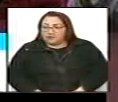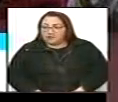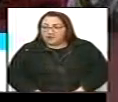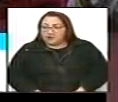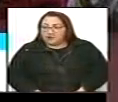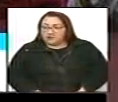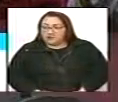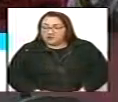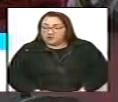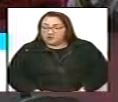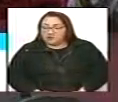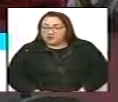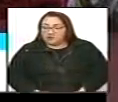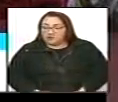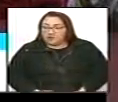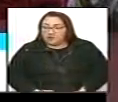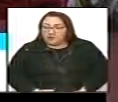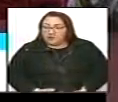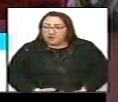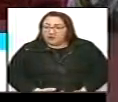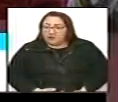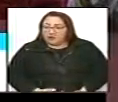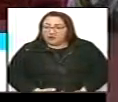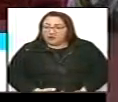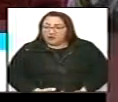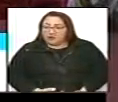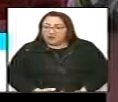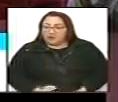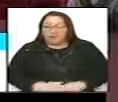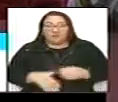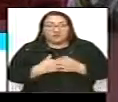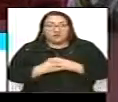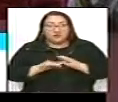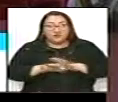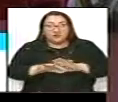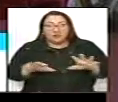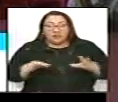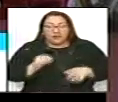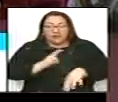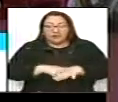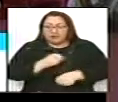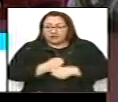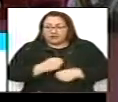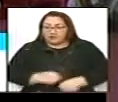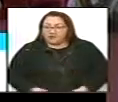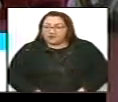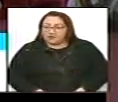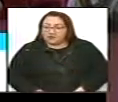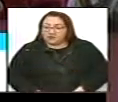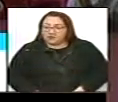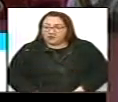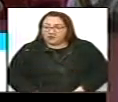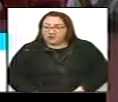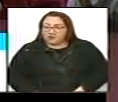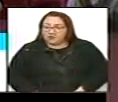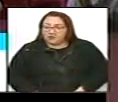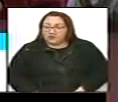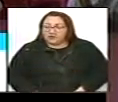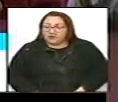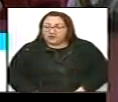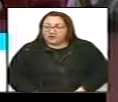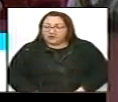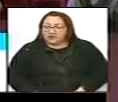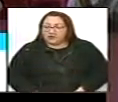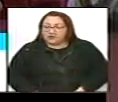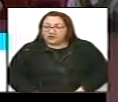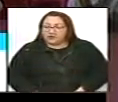a investigar el deslacrado, investiguémoslo en toda su dimensión y magnitud. ¿Qué cosa es lo que nos pide la fiscal